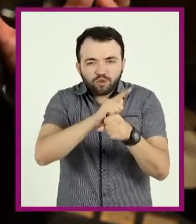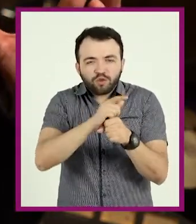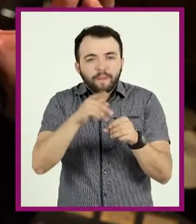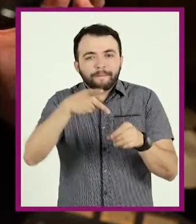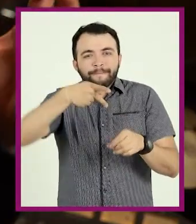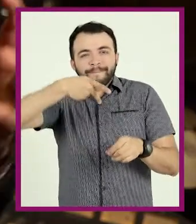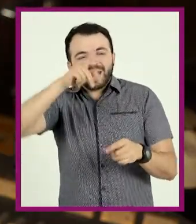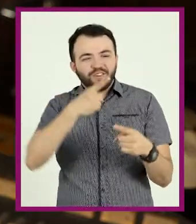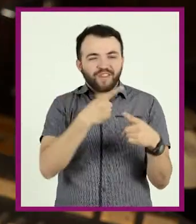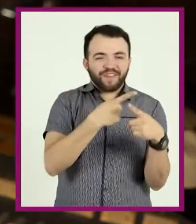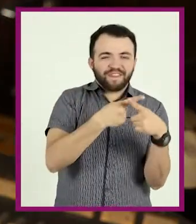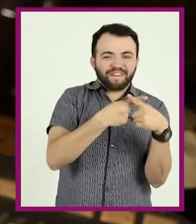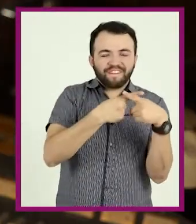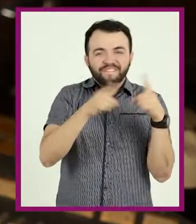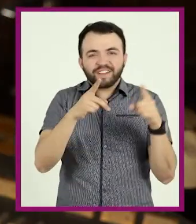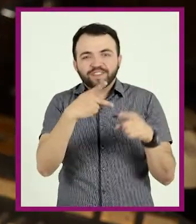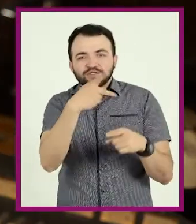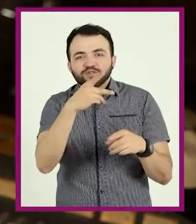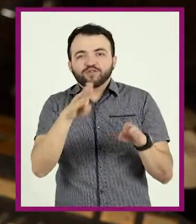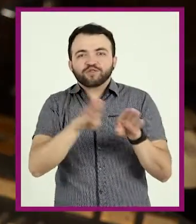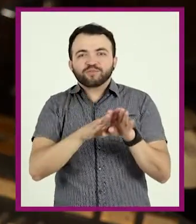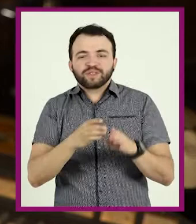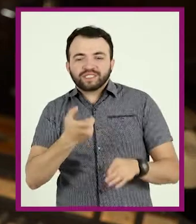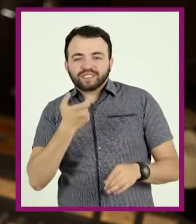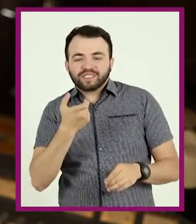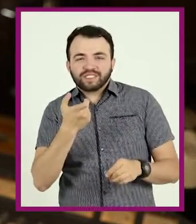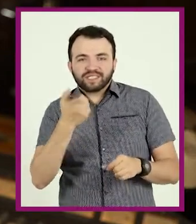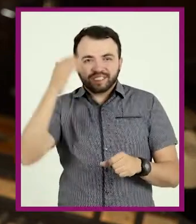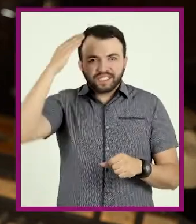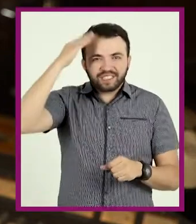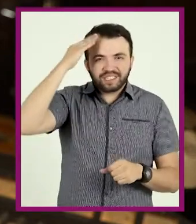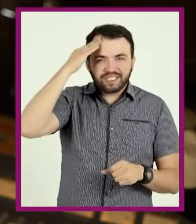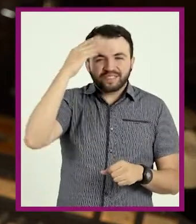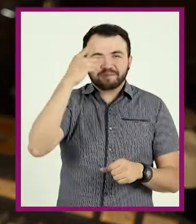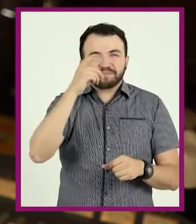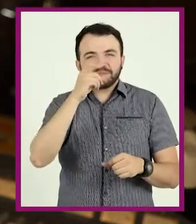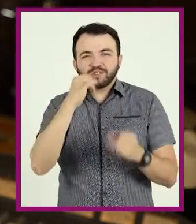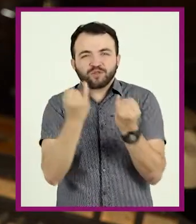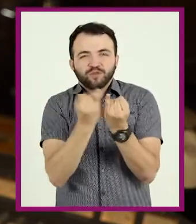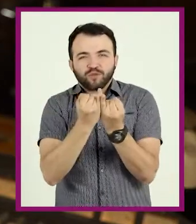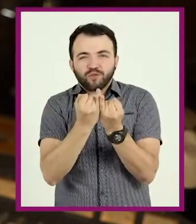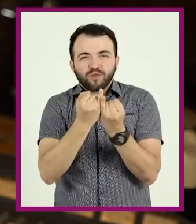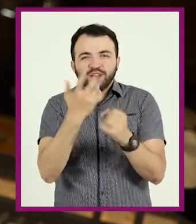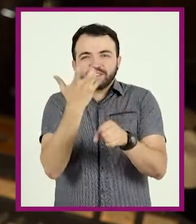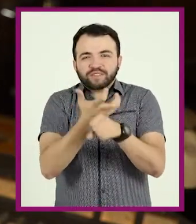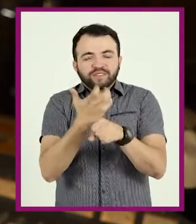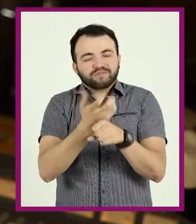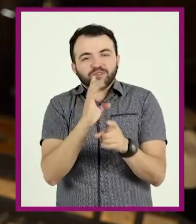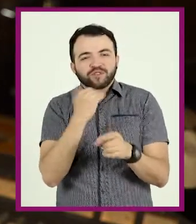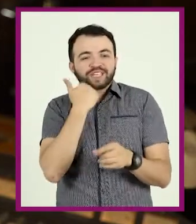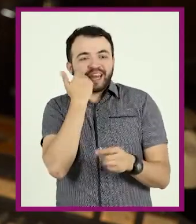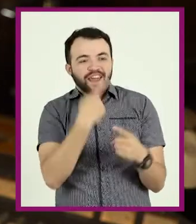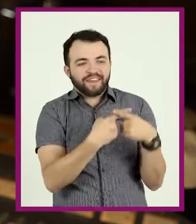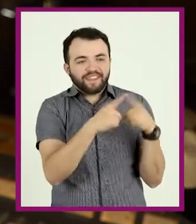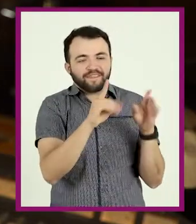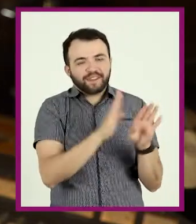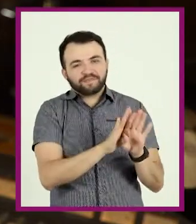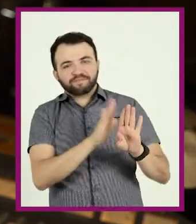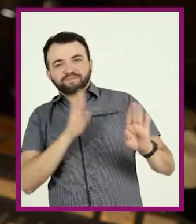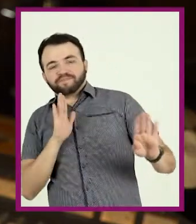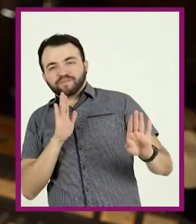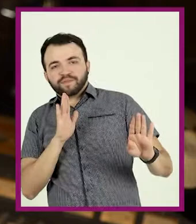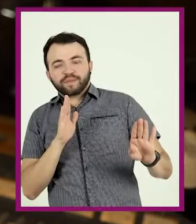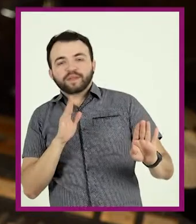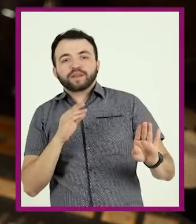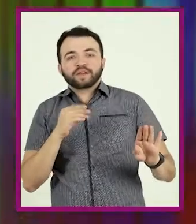cercanos a la cuestión capitalista de Estados Unidos, pero que tampoco fueran tan cercanas a la cuestión oficial comunista de la